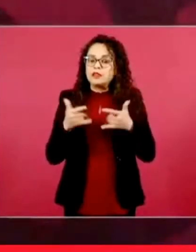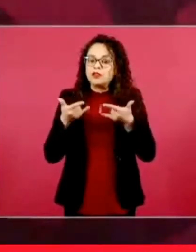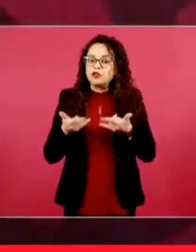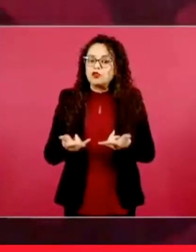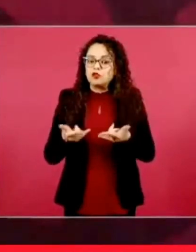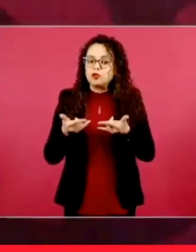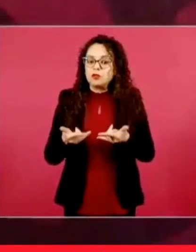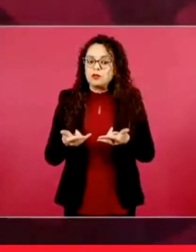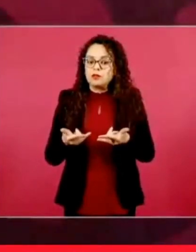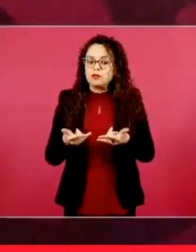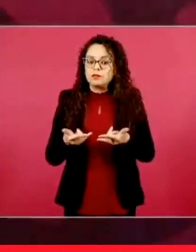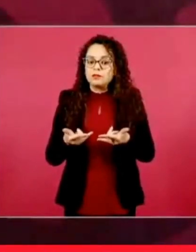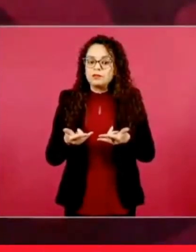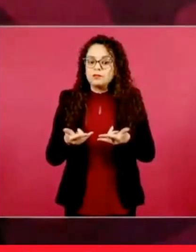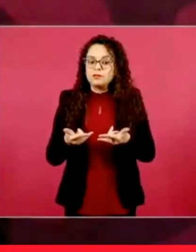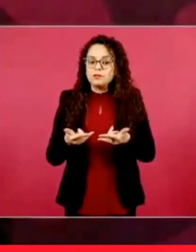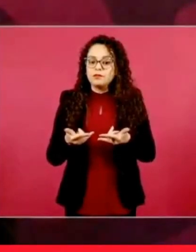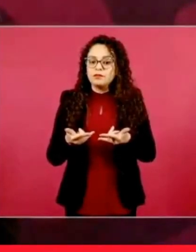no salía nada.